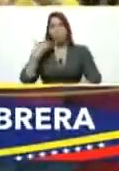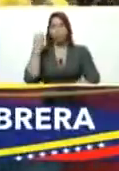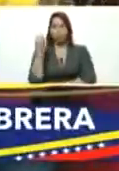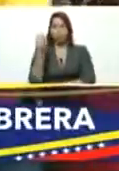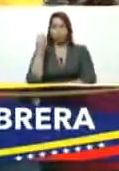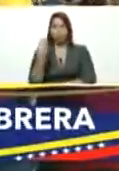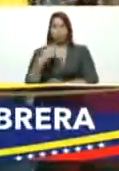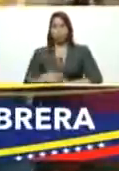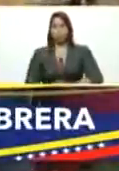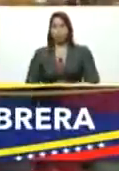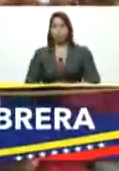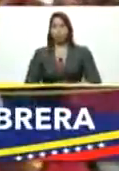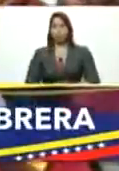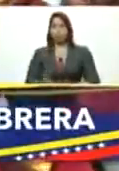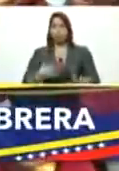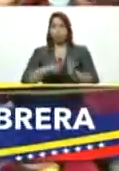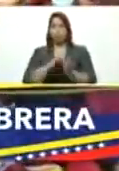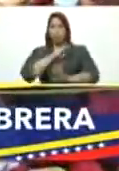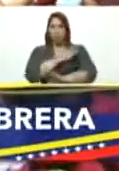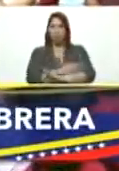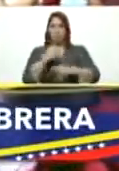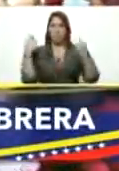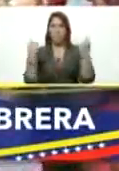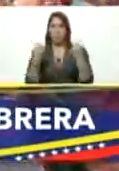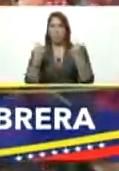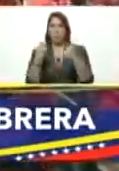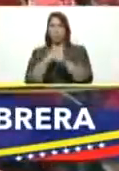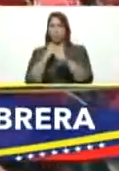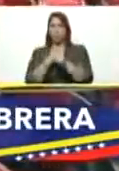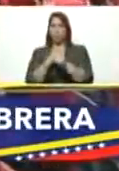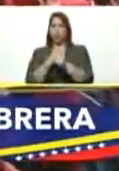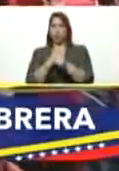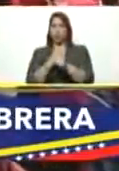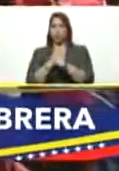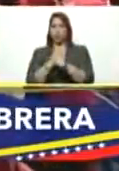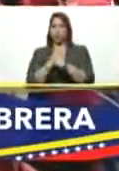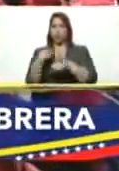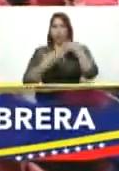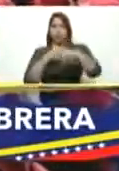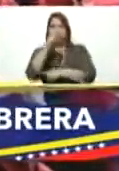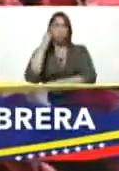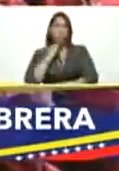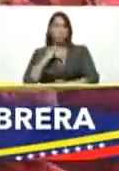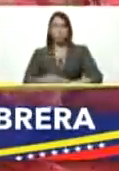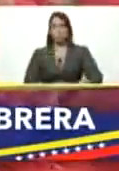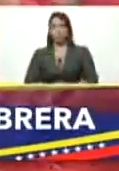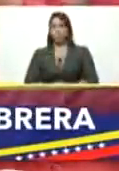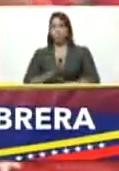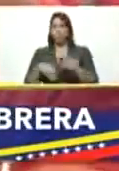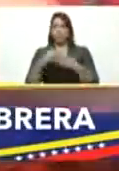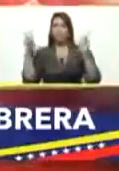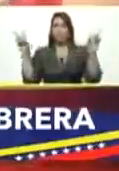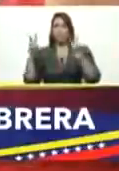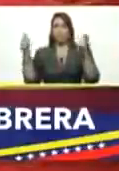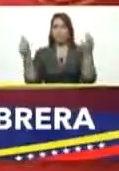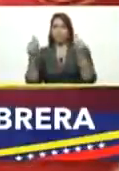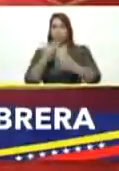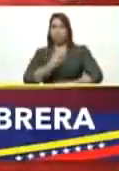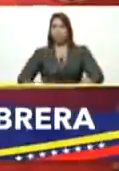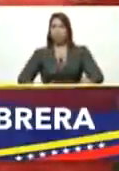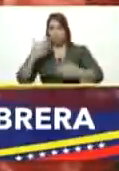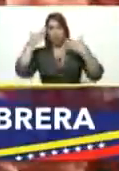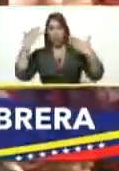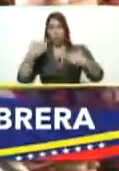y la realización del poder obrero de los trabajadores y trabajadoras para la revolución bolivariana hasta la victoria frente del presidente